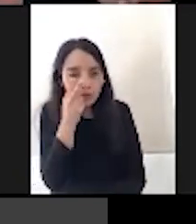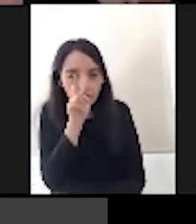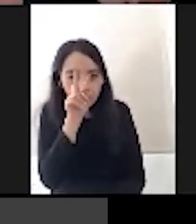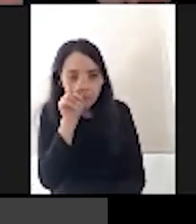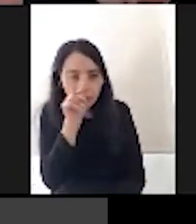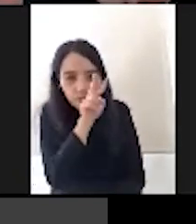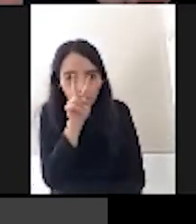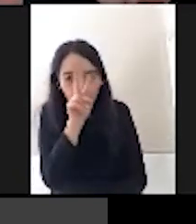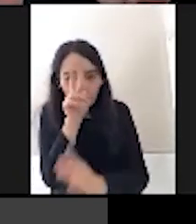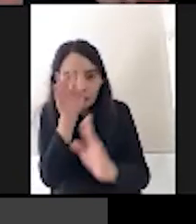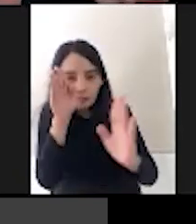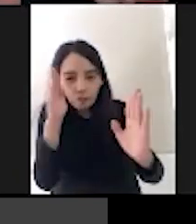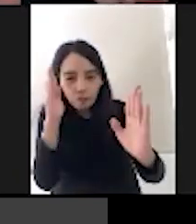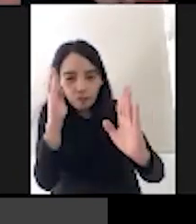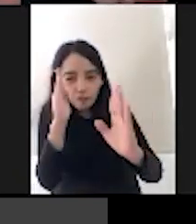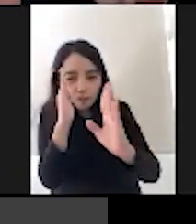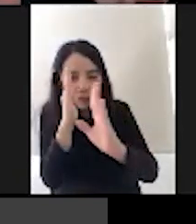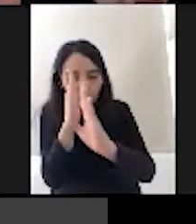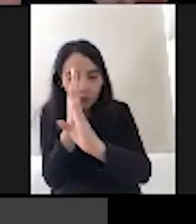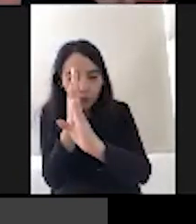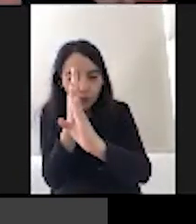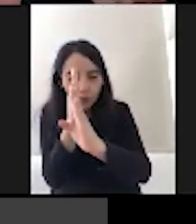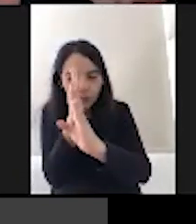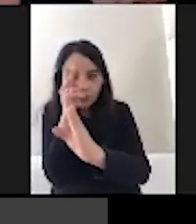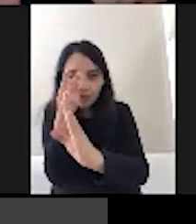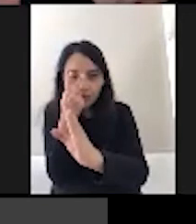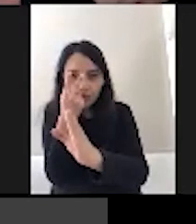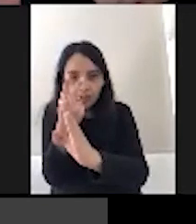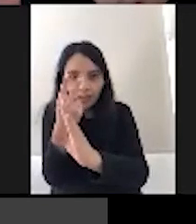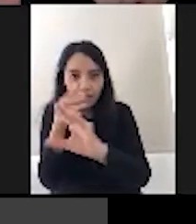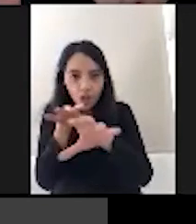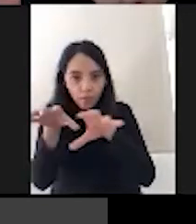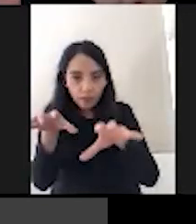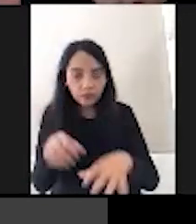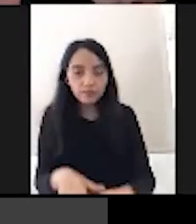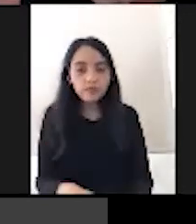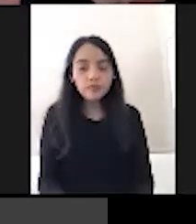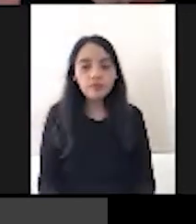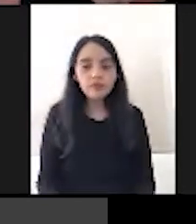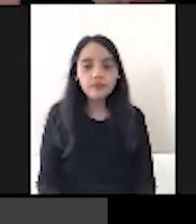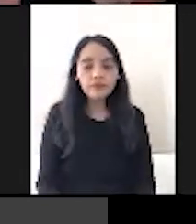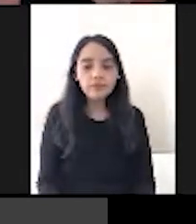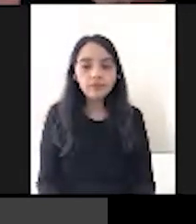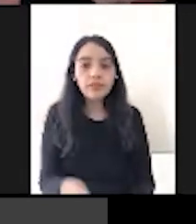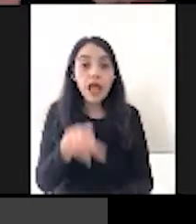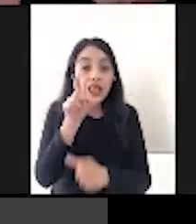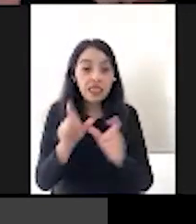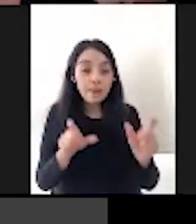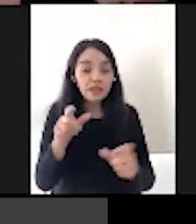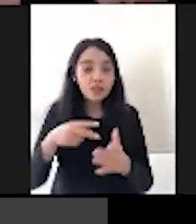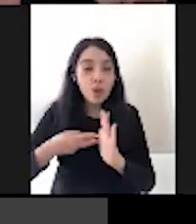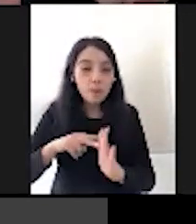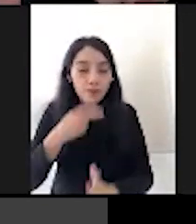que aún tienen función visual con un objeto de interés. En general, las personas con impedimentos visuales